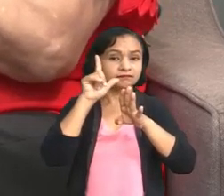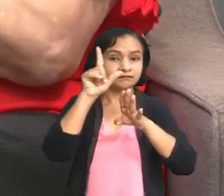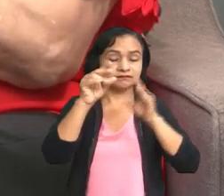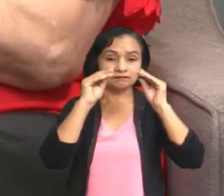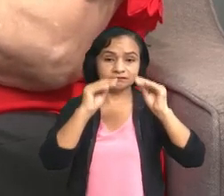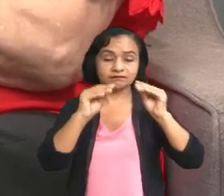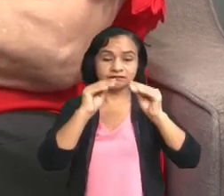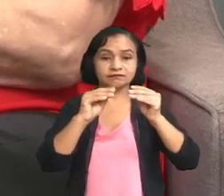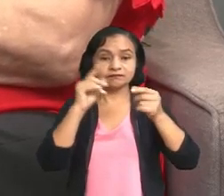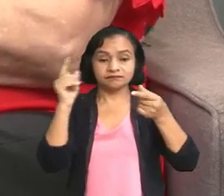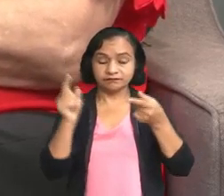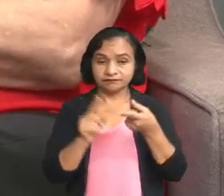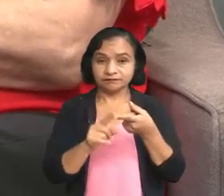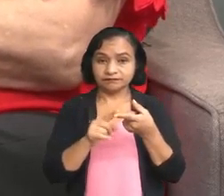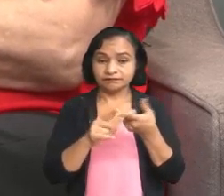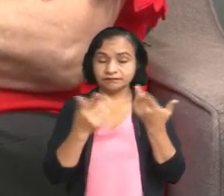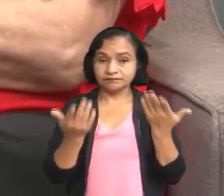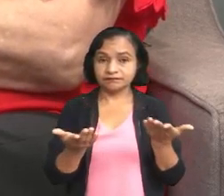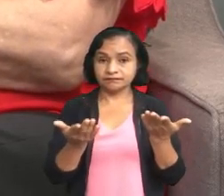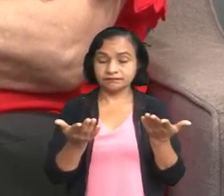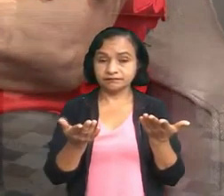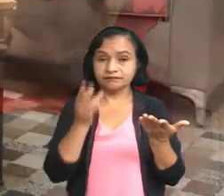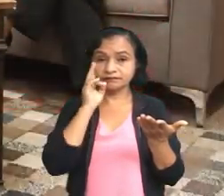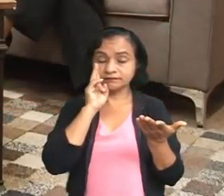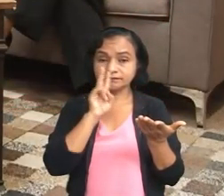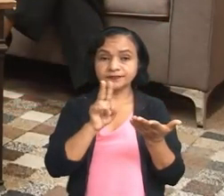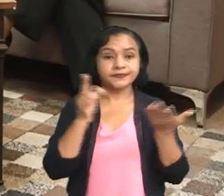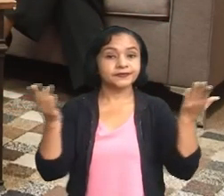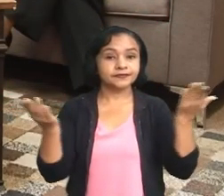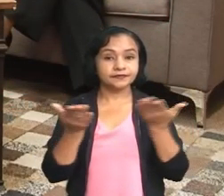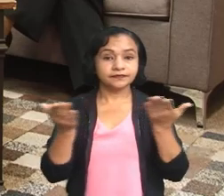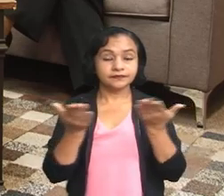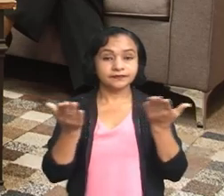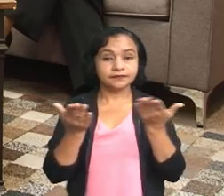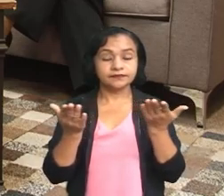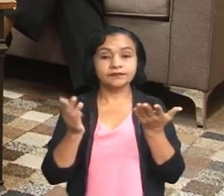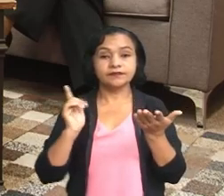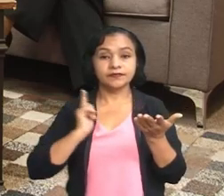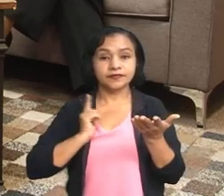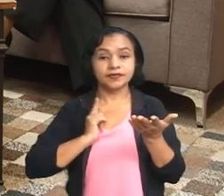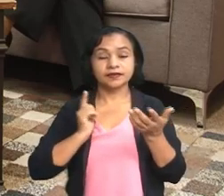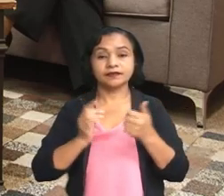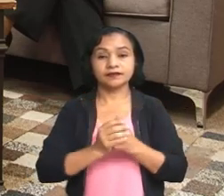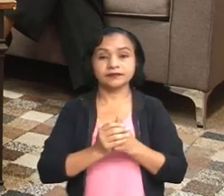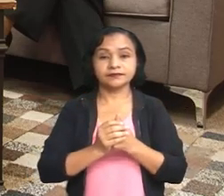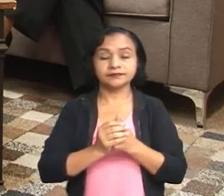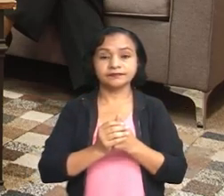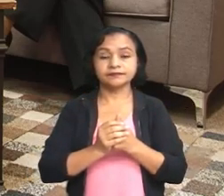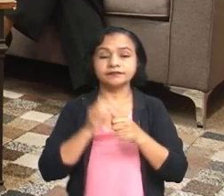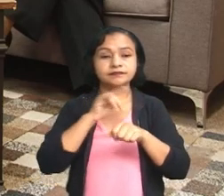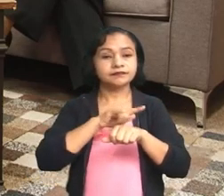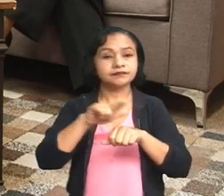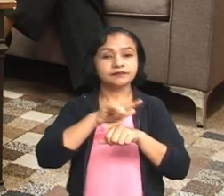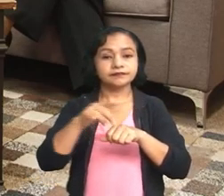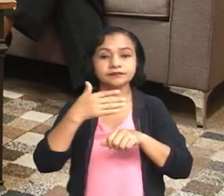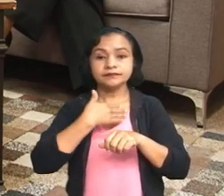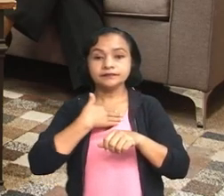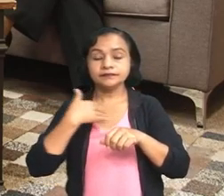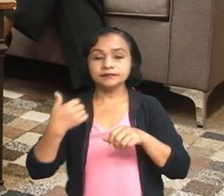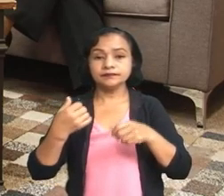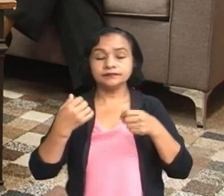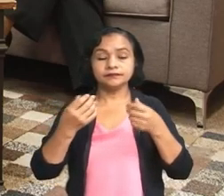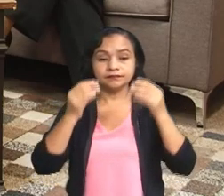educación, una parte. Pero también vemos cómo llega también en busca de una mejor calidad